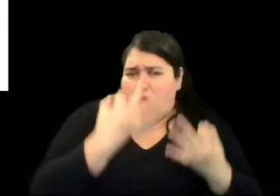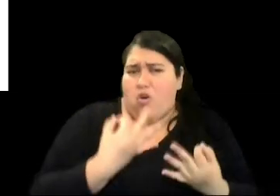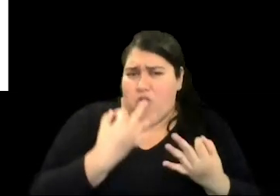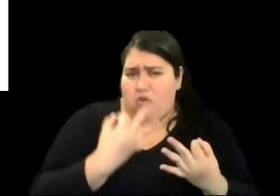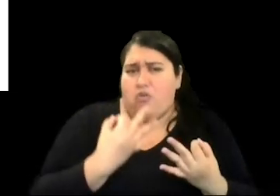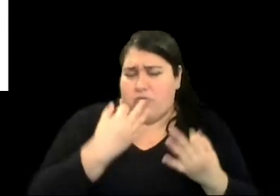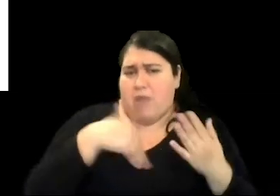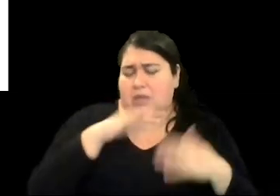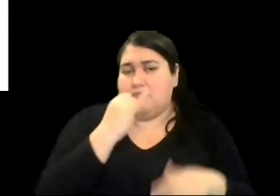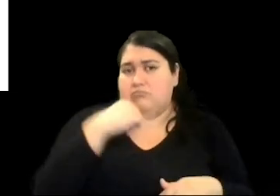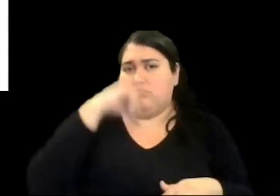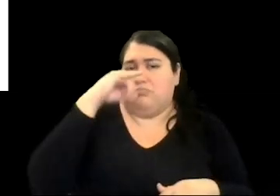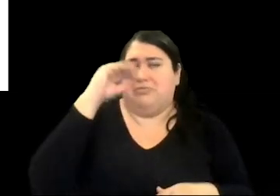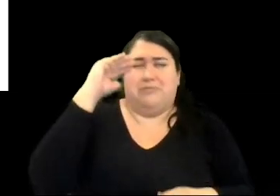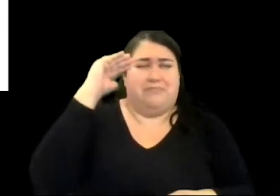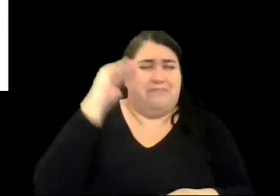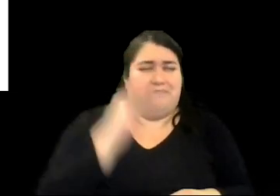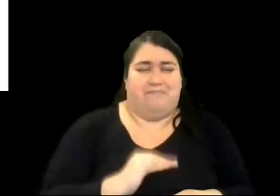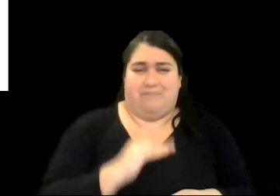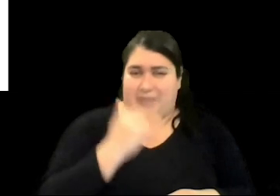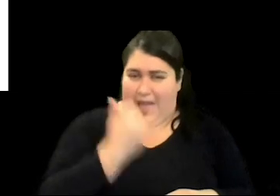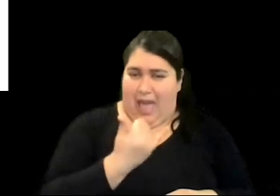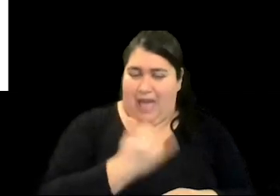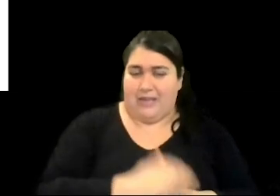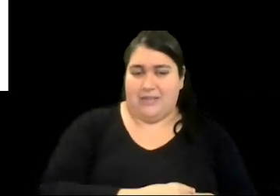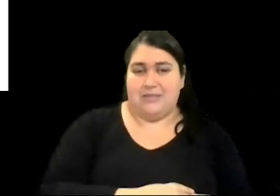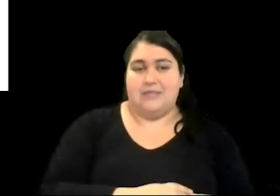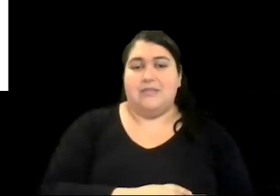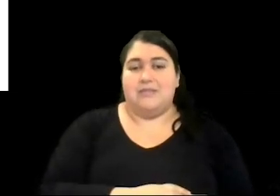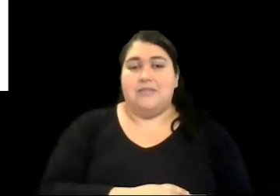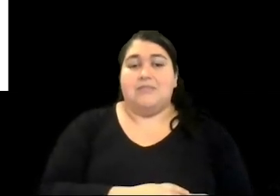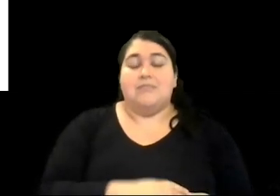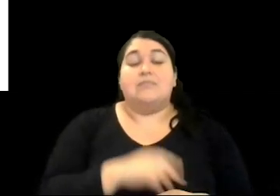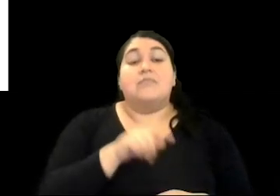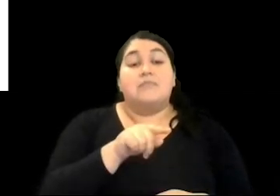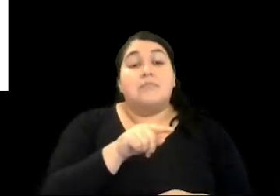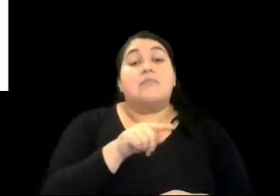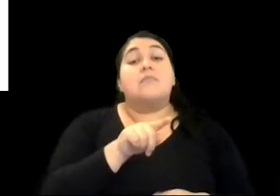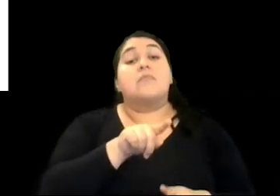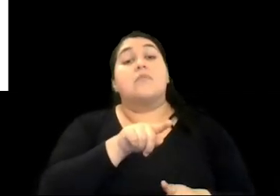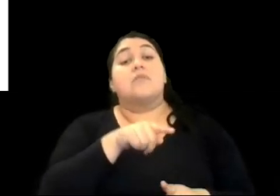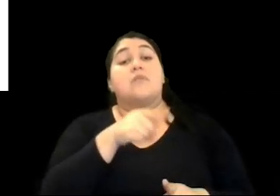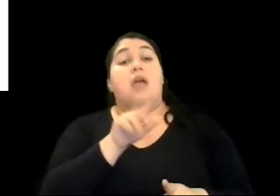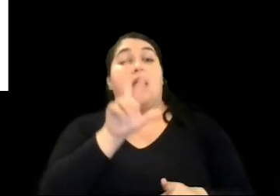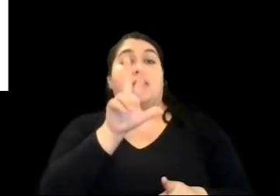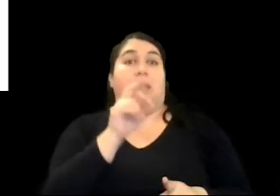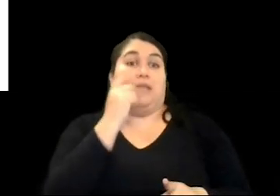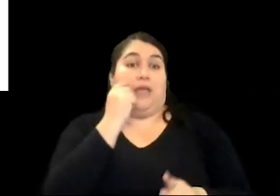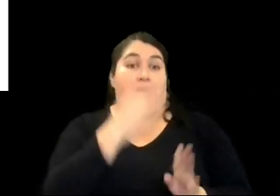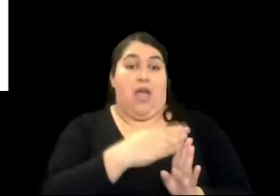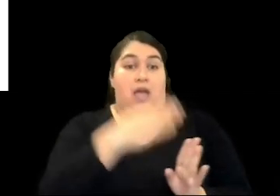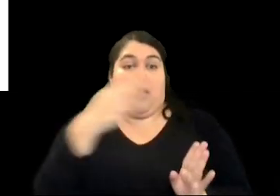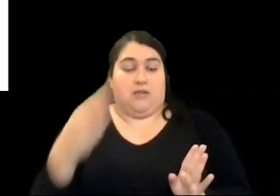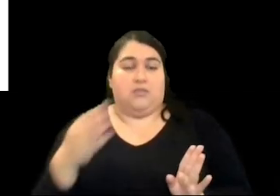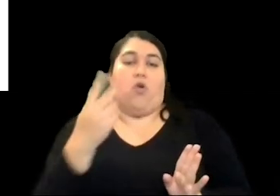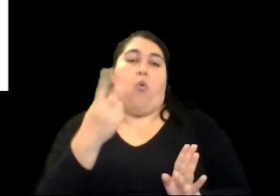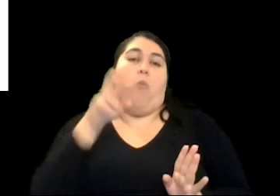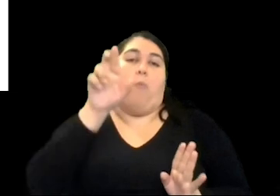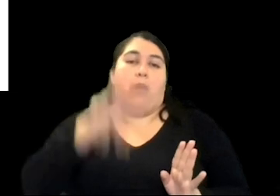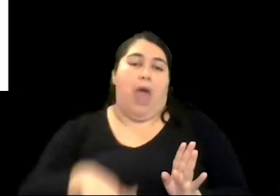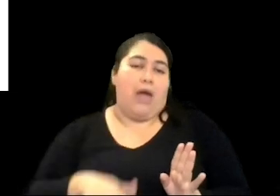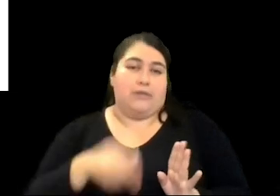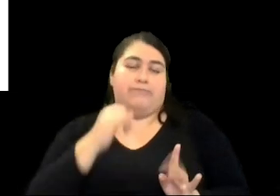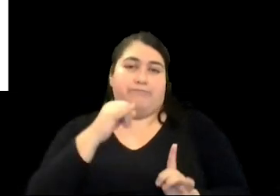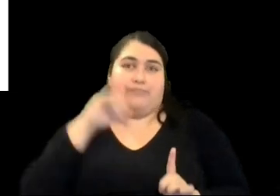grande. Y ahora vamos a ver que los cortes son a los 30 días, una condonación más alta, a